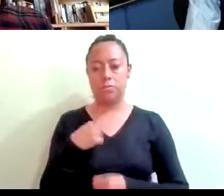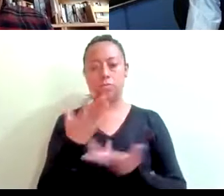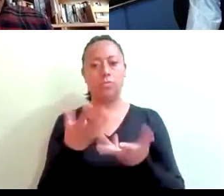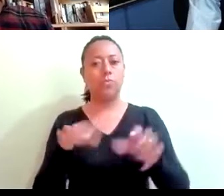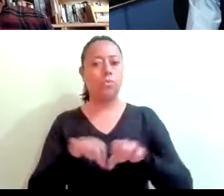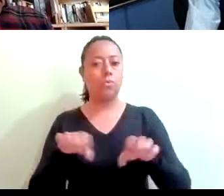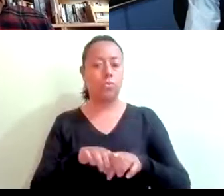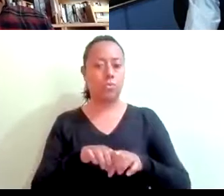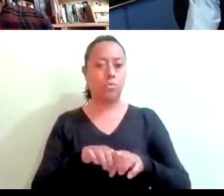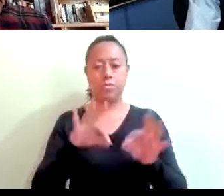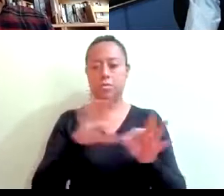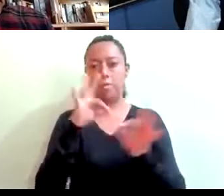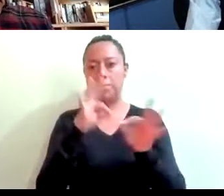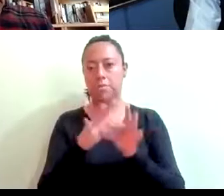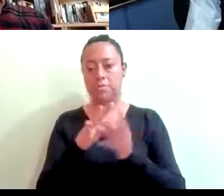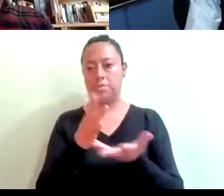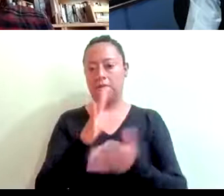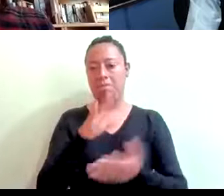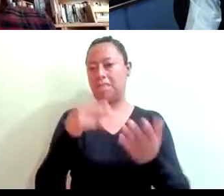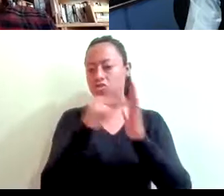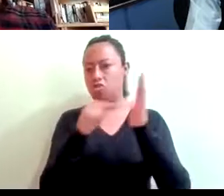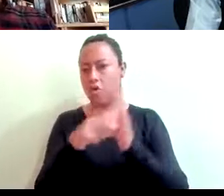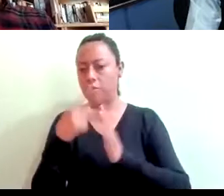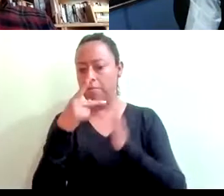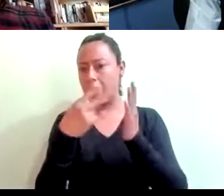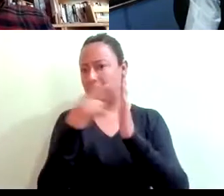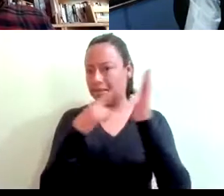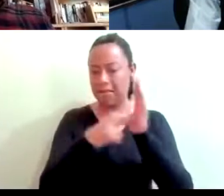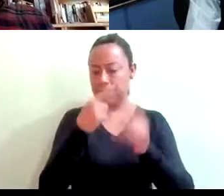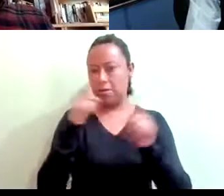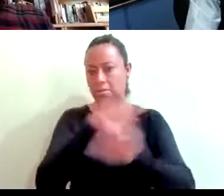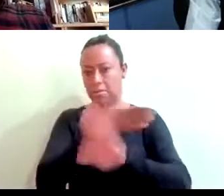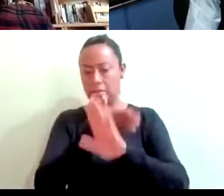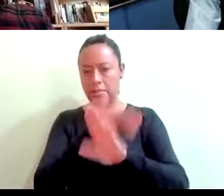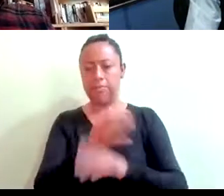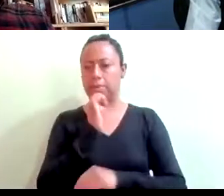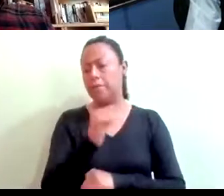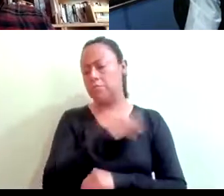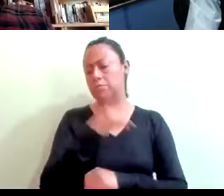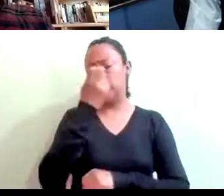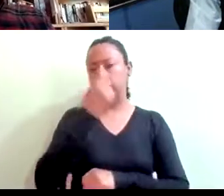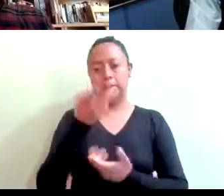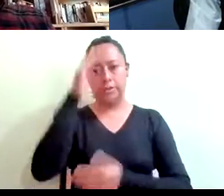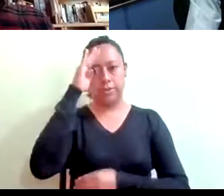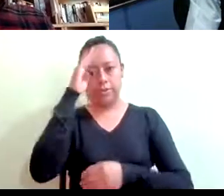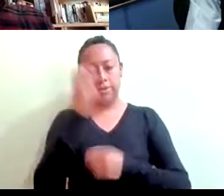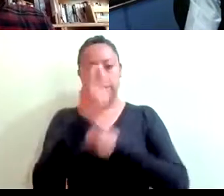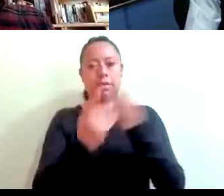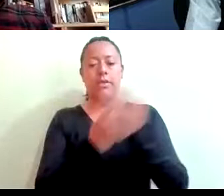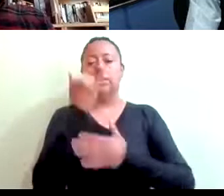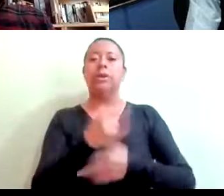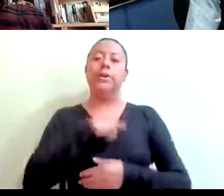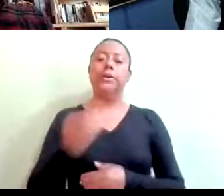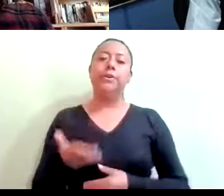sin violentar ninguna norma. Eso es lo que pensamos en este proyecto. Yo lo que pediría